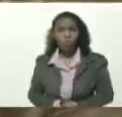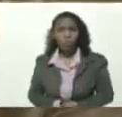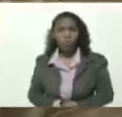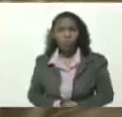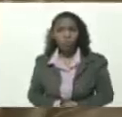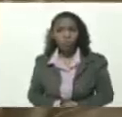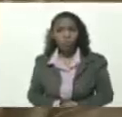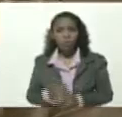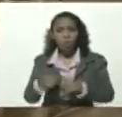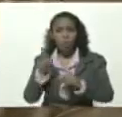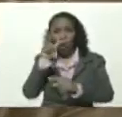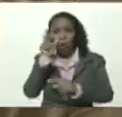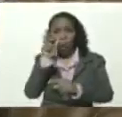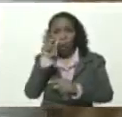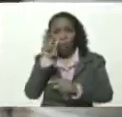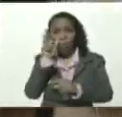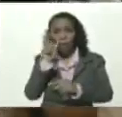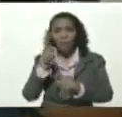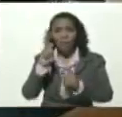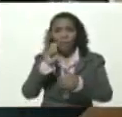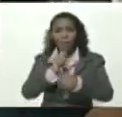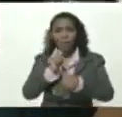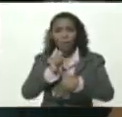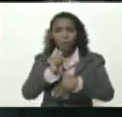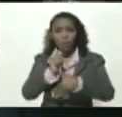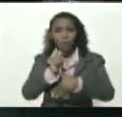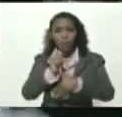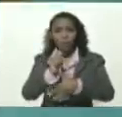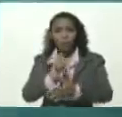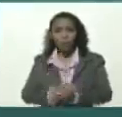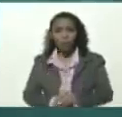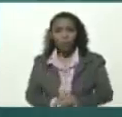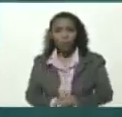Seguidamente, Andrés Vieira, Telesur.